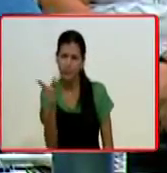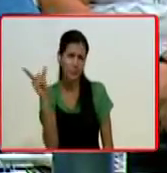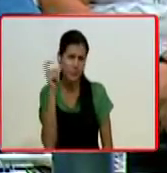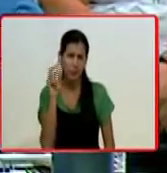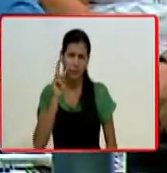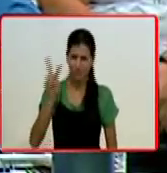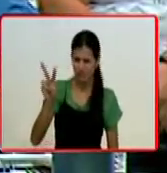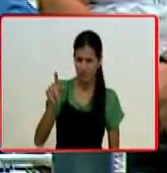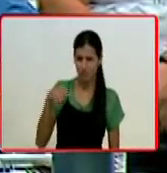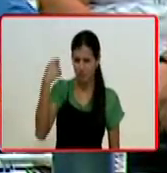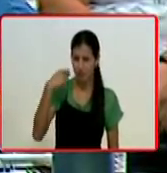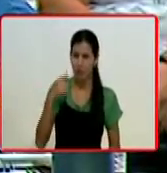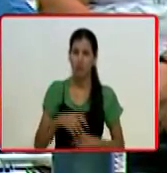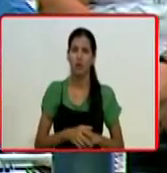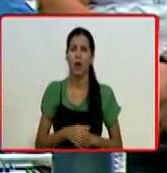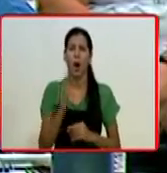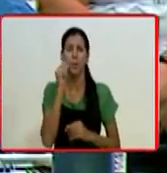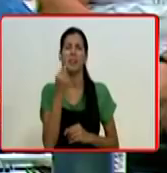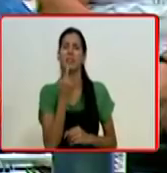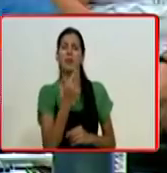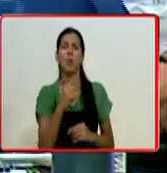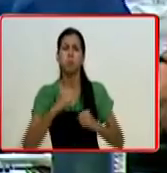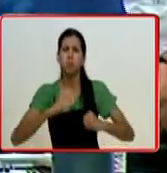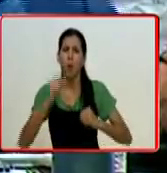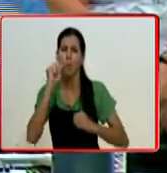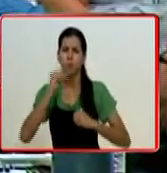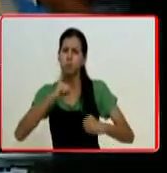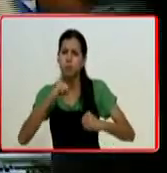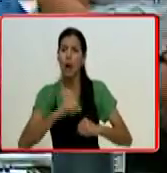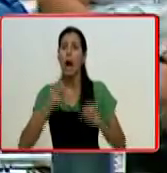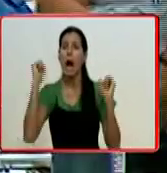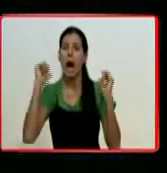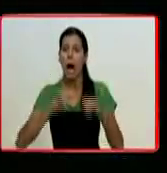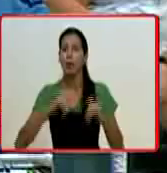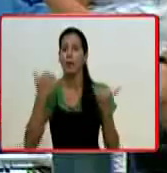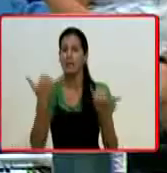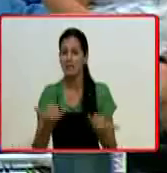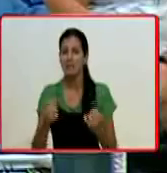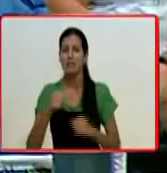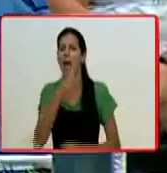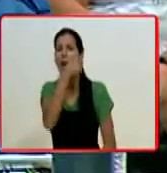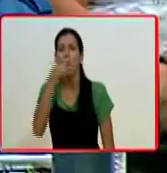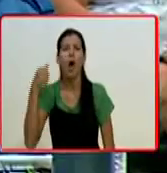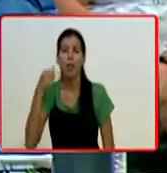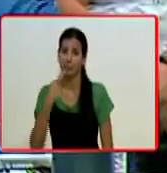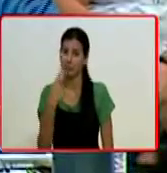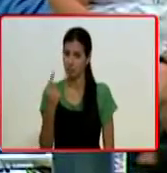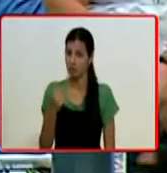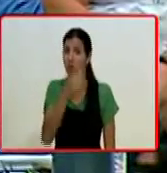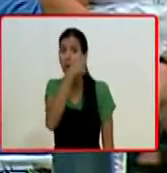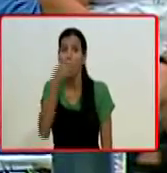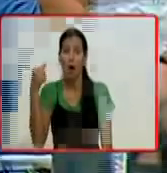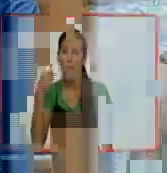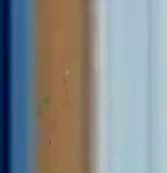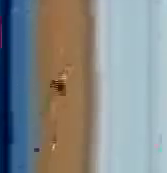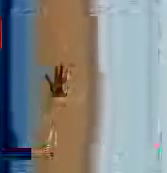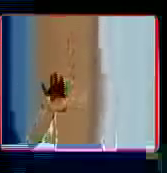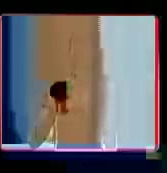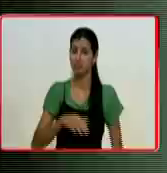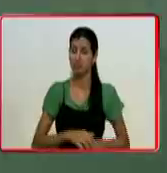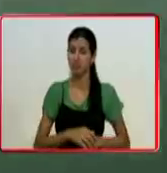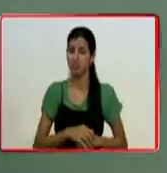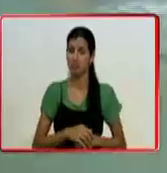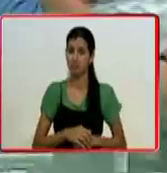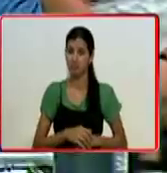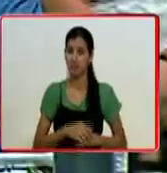bien, Carrie le dice, ahora sí se fumó una lumpia, una expresión, ahora